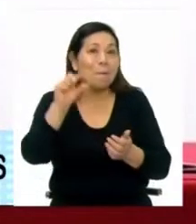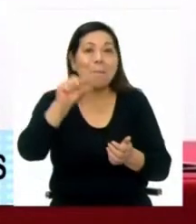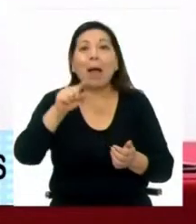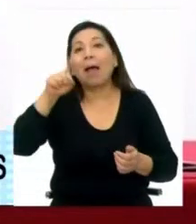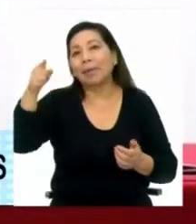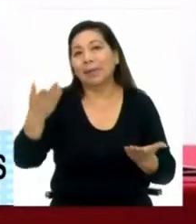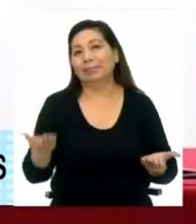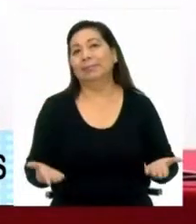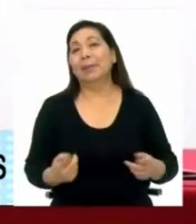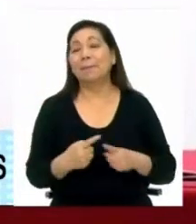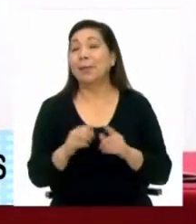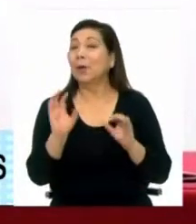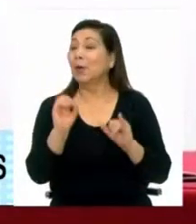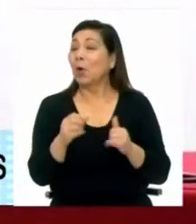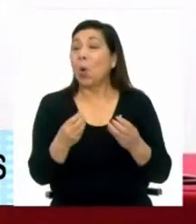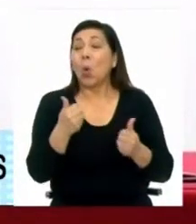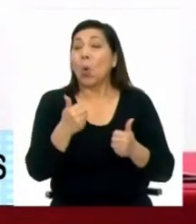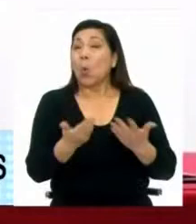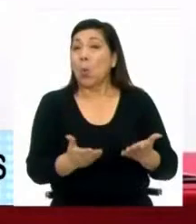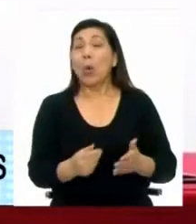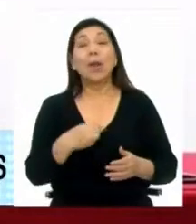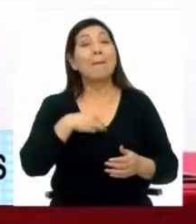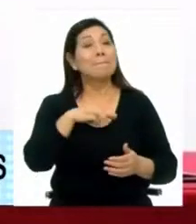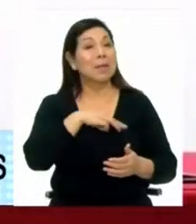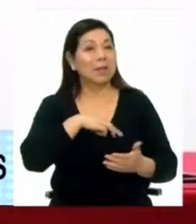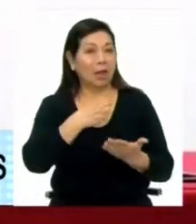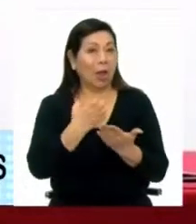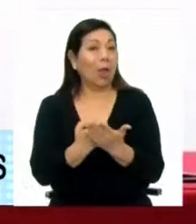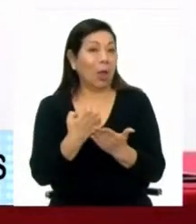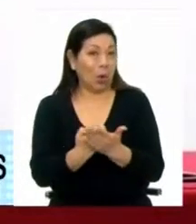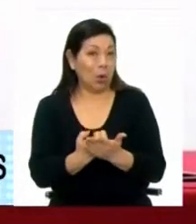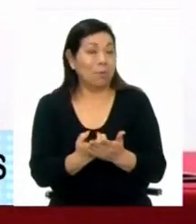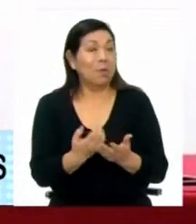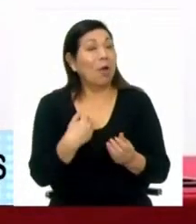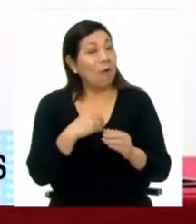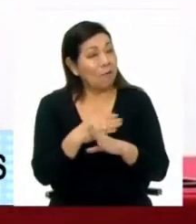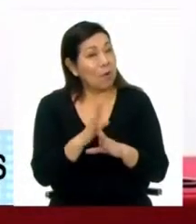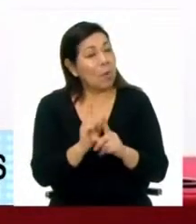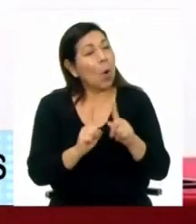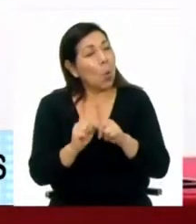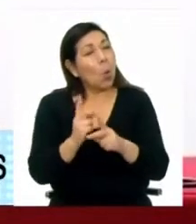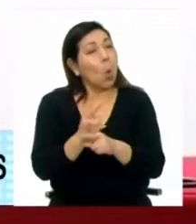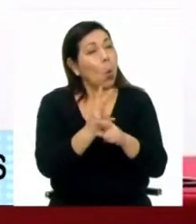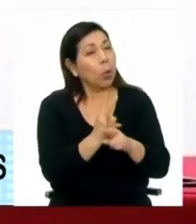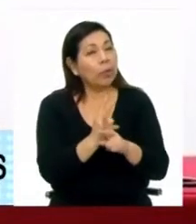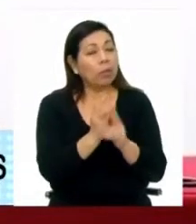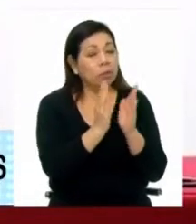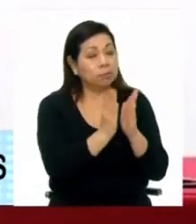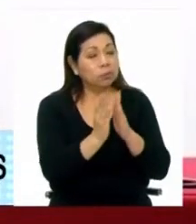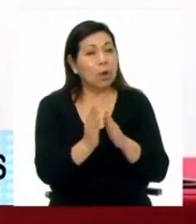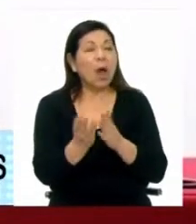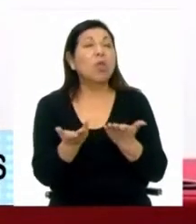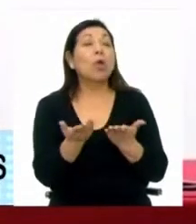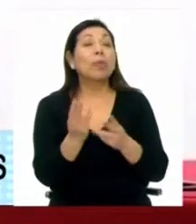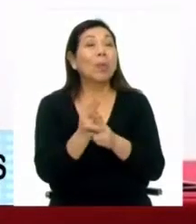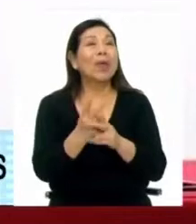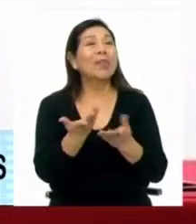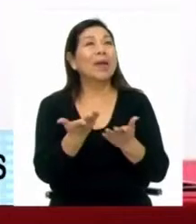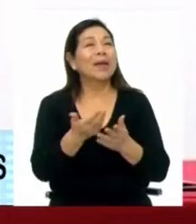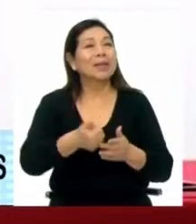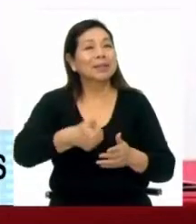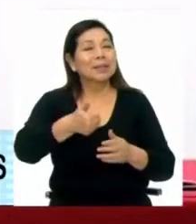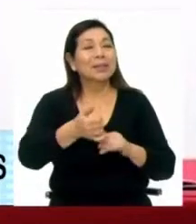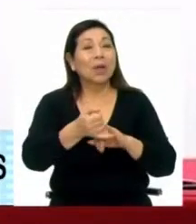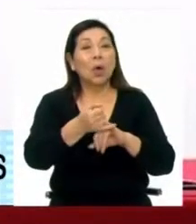ahorita internacionalmente y sobre el cual también el Ministerio de Economía y Finanzas hemos tomado algunas medidas a través de la SUNAT, en la cual se está